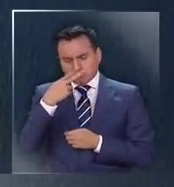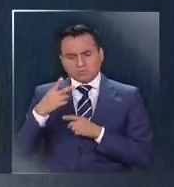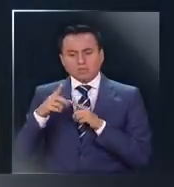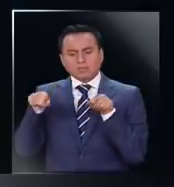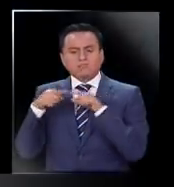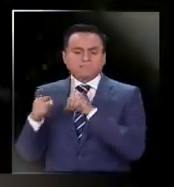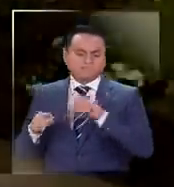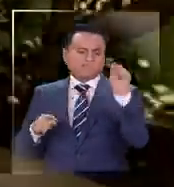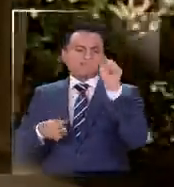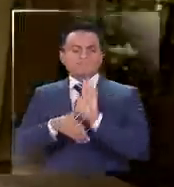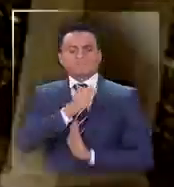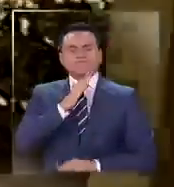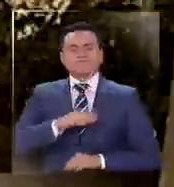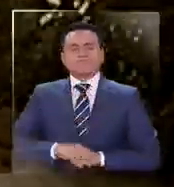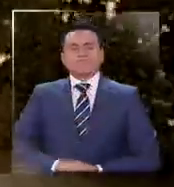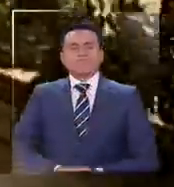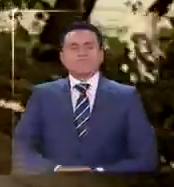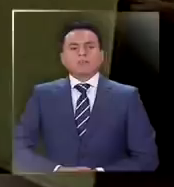de su habitación.